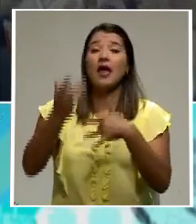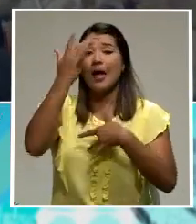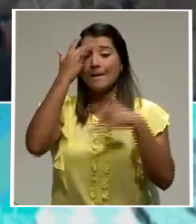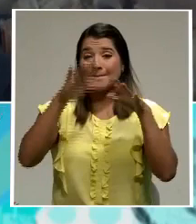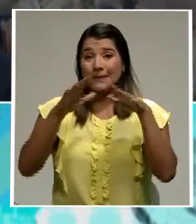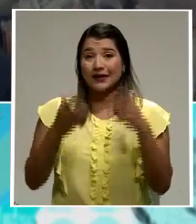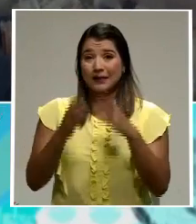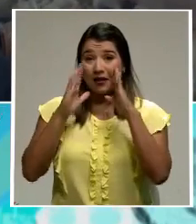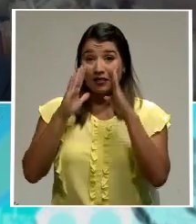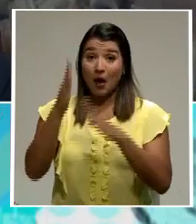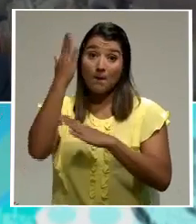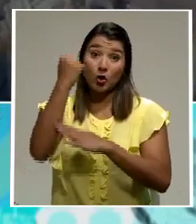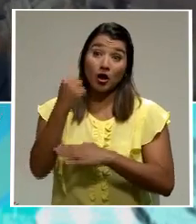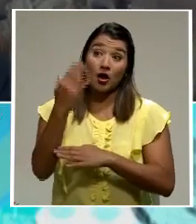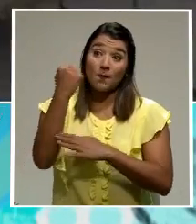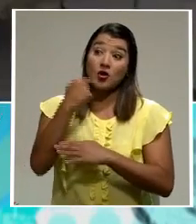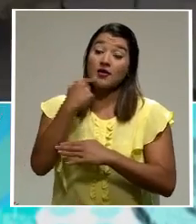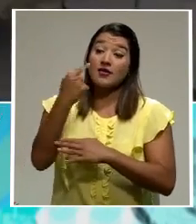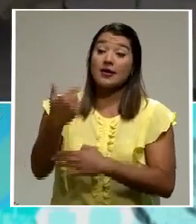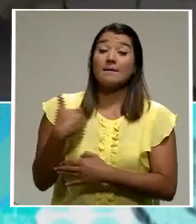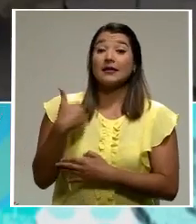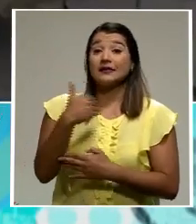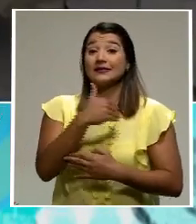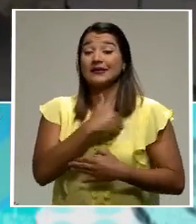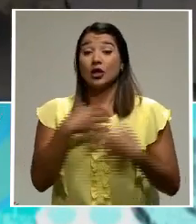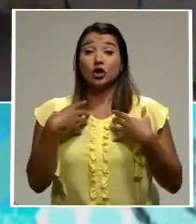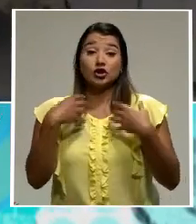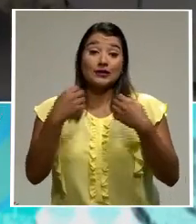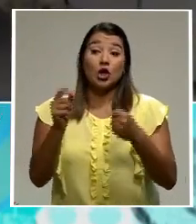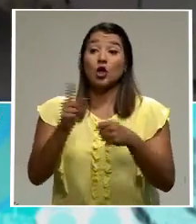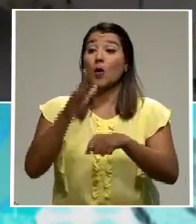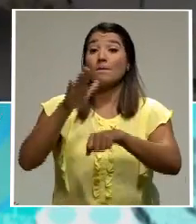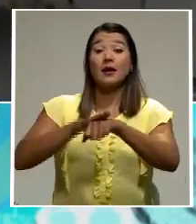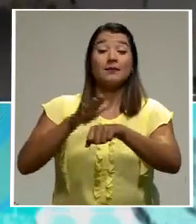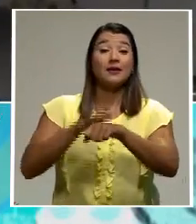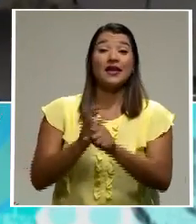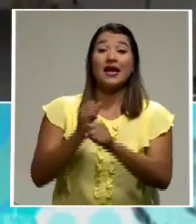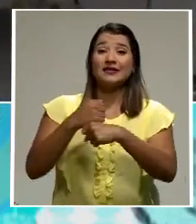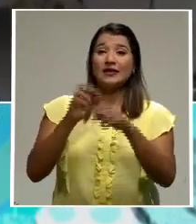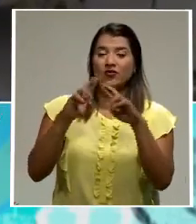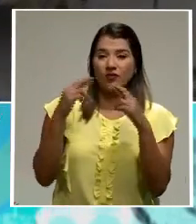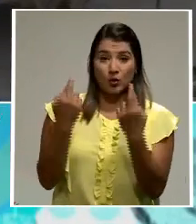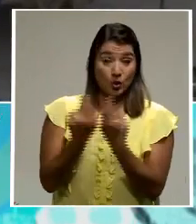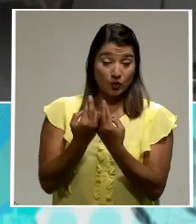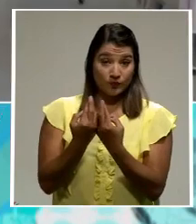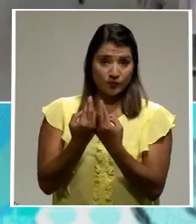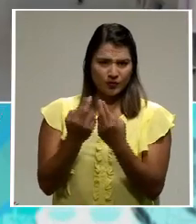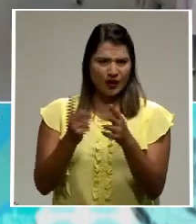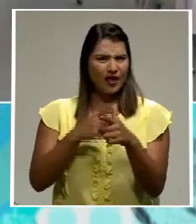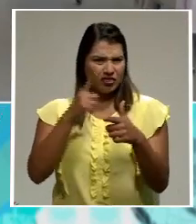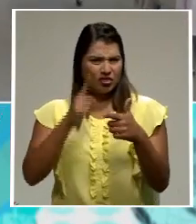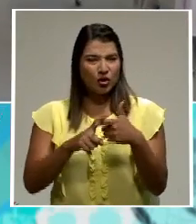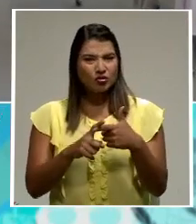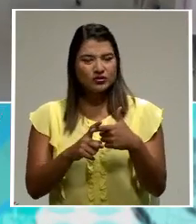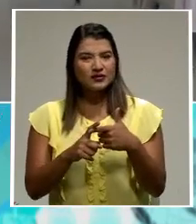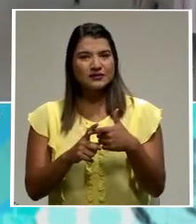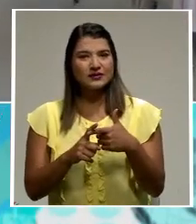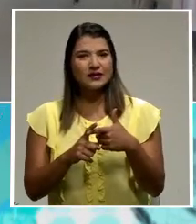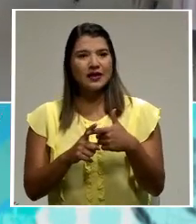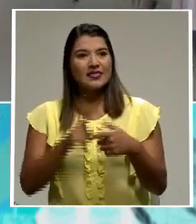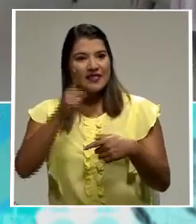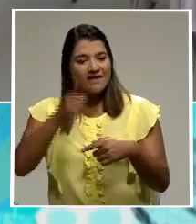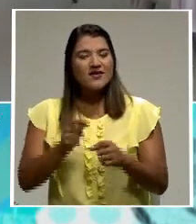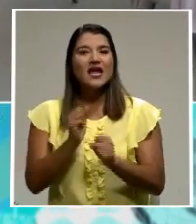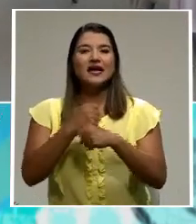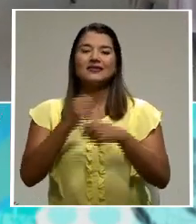no permite que se hagan ciertos tipos de reuniones. Entonces, habían audiencias de ley que tenían